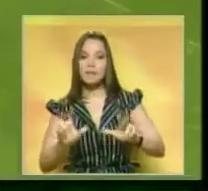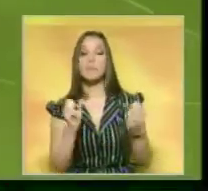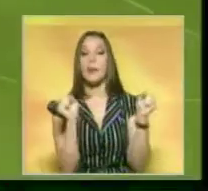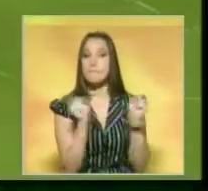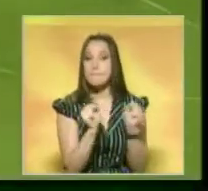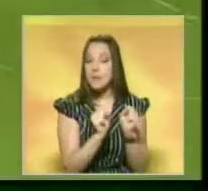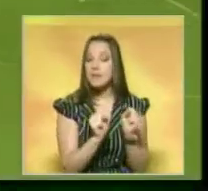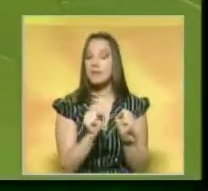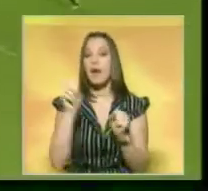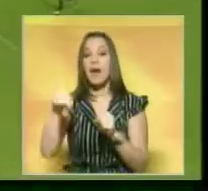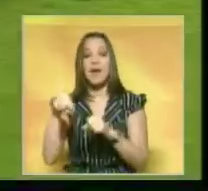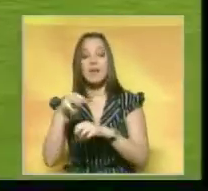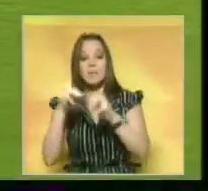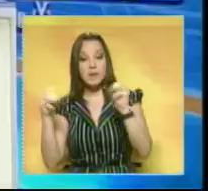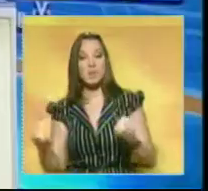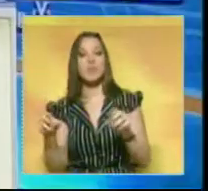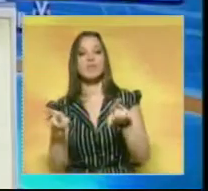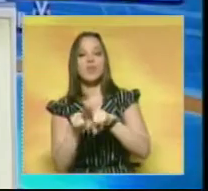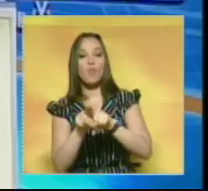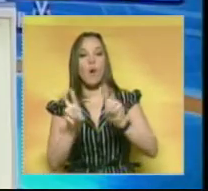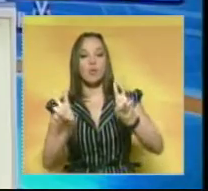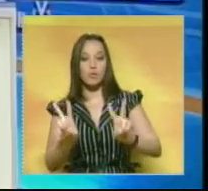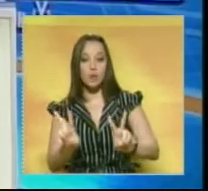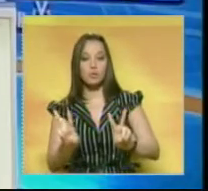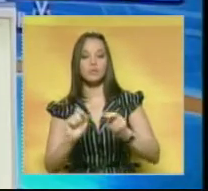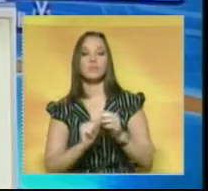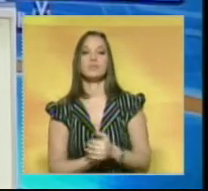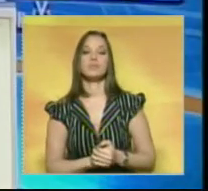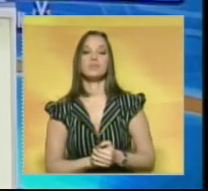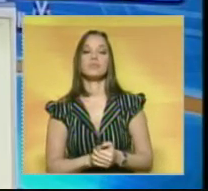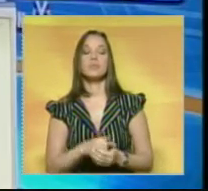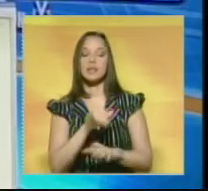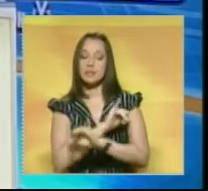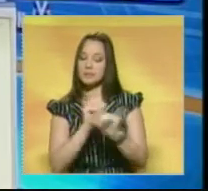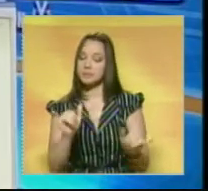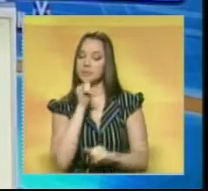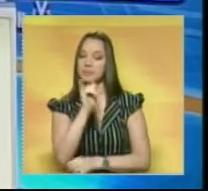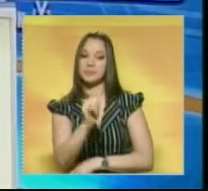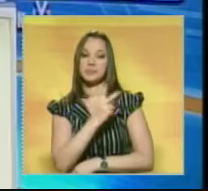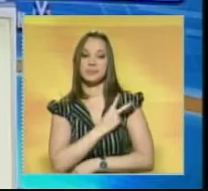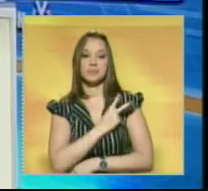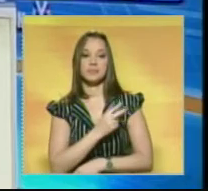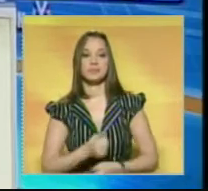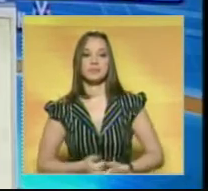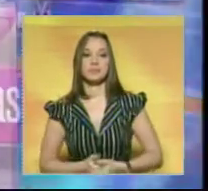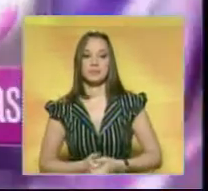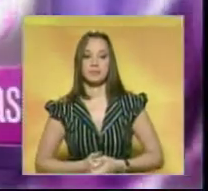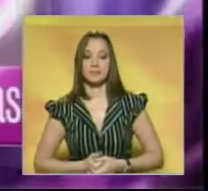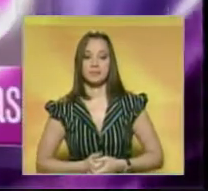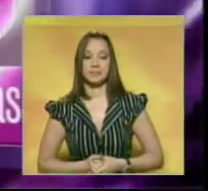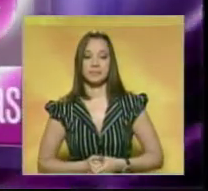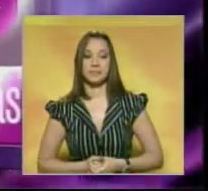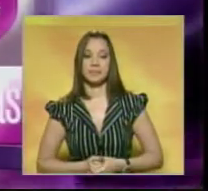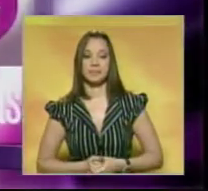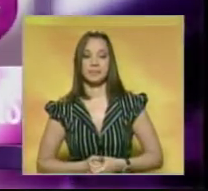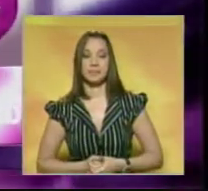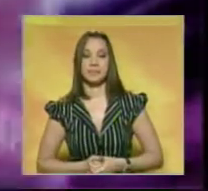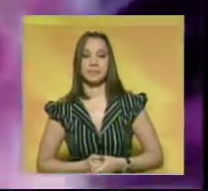y Metropolitanos igualaron a 2. Bien, y así finalizamos la información deportiva en Noticiero Venevisión.